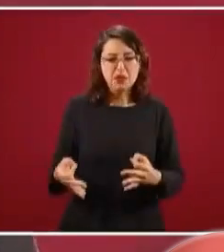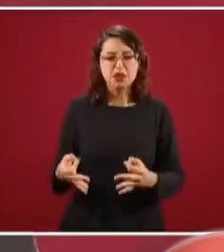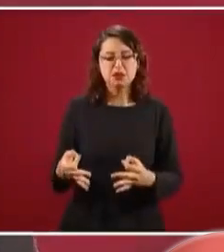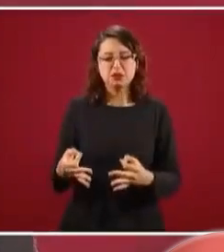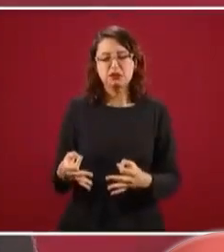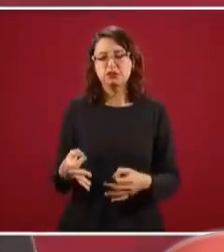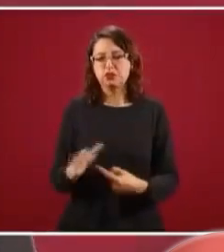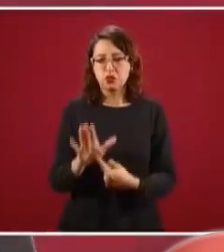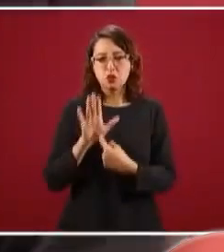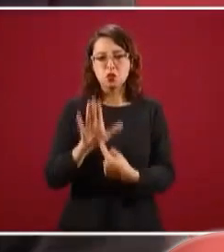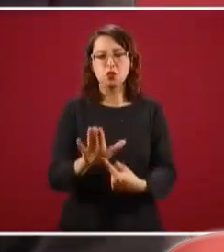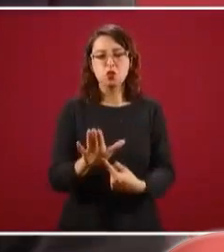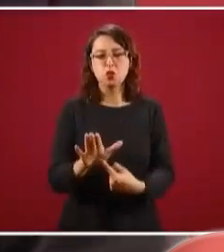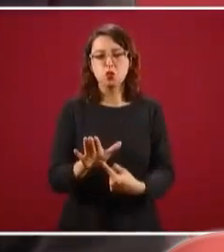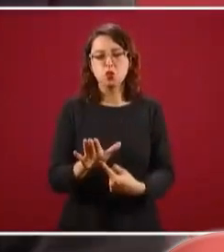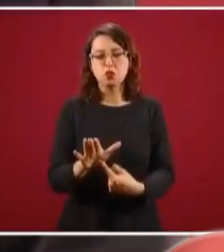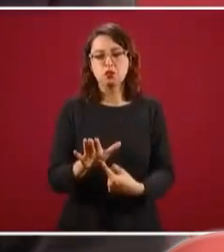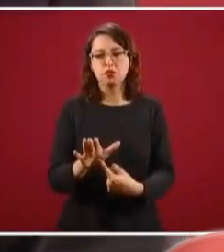pues